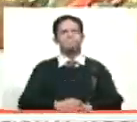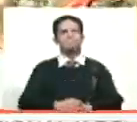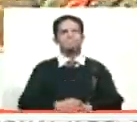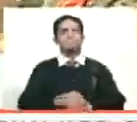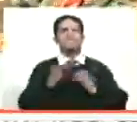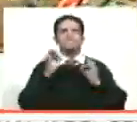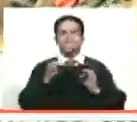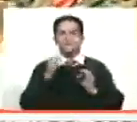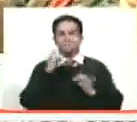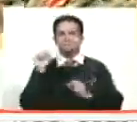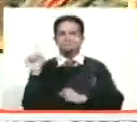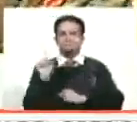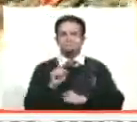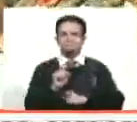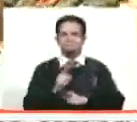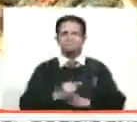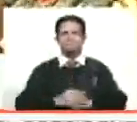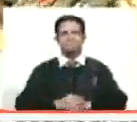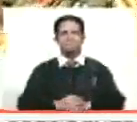Siempre presente.